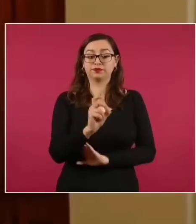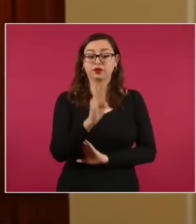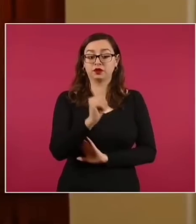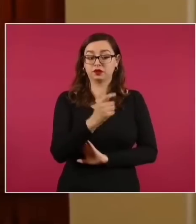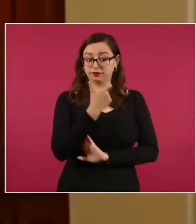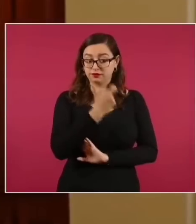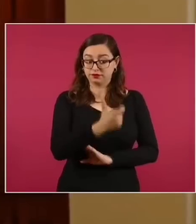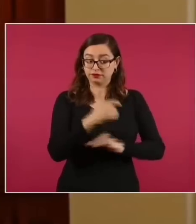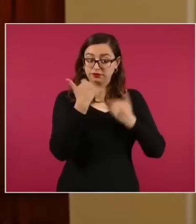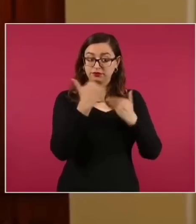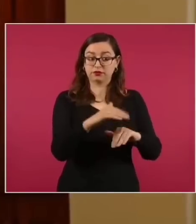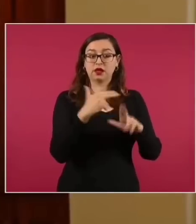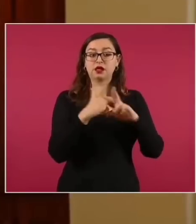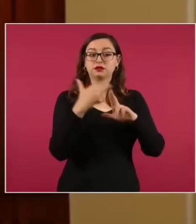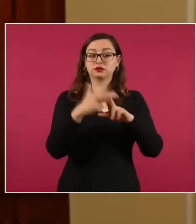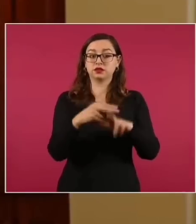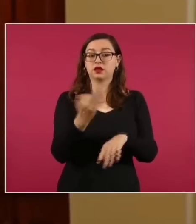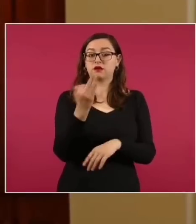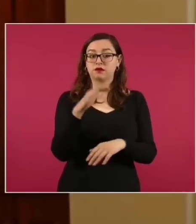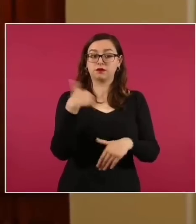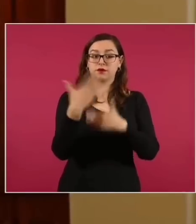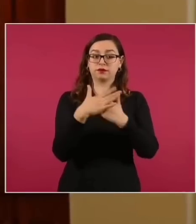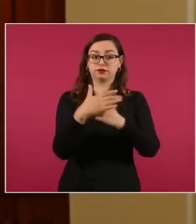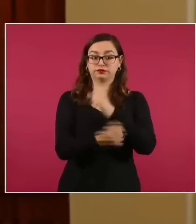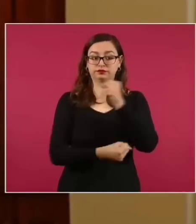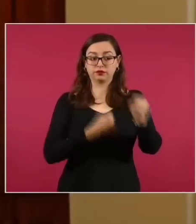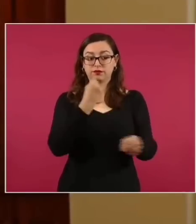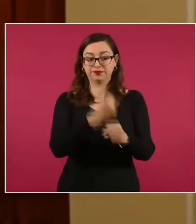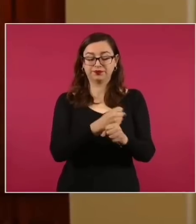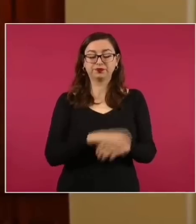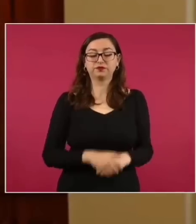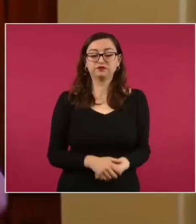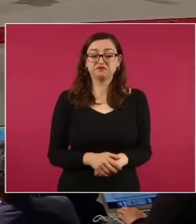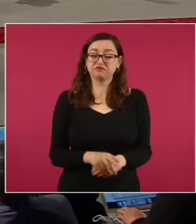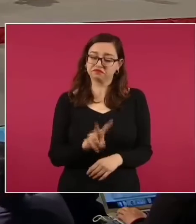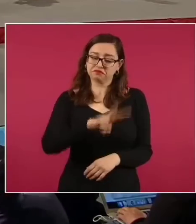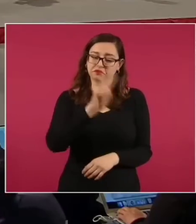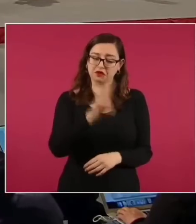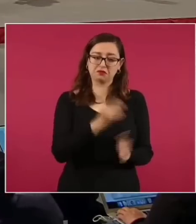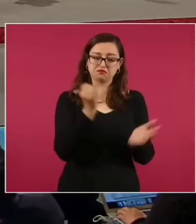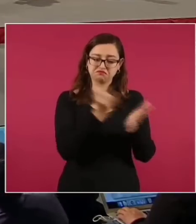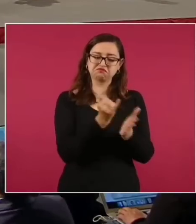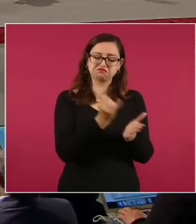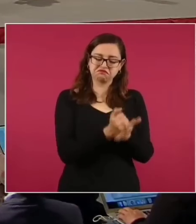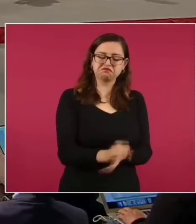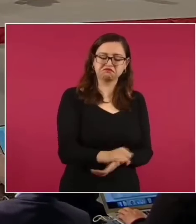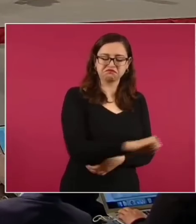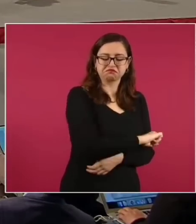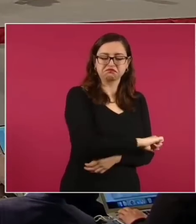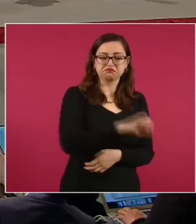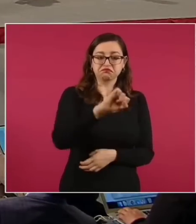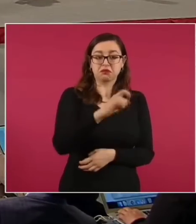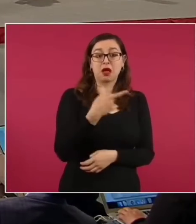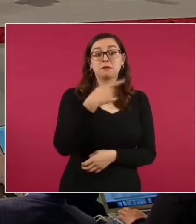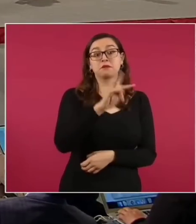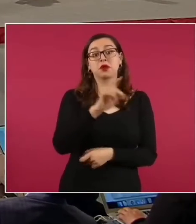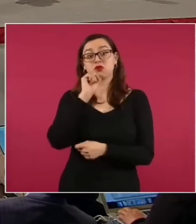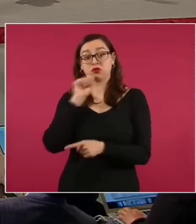a pesar de la inflación el poder adquisitivo el salario mínimo ha aumentado como nunca Durante este gobierno